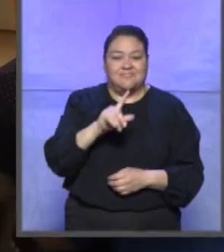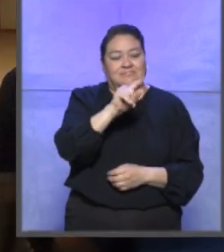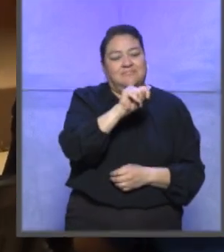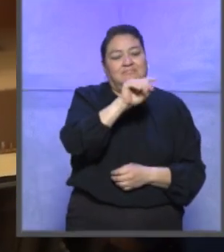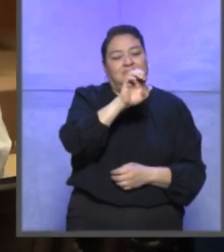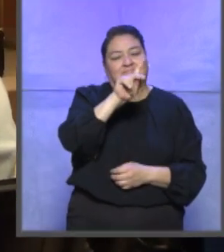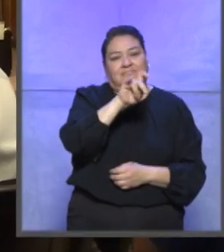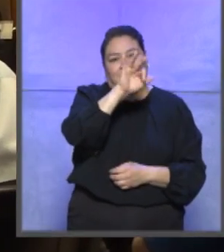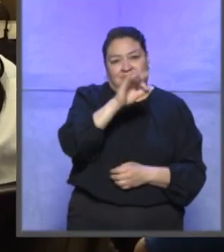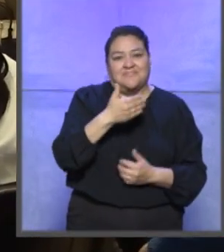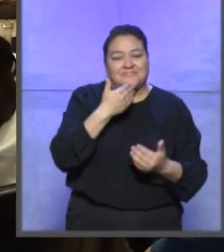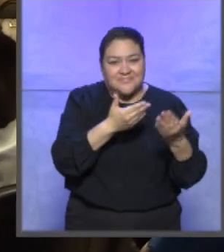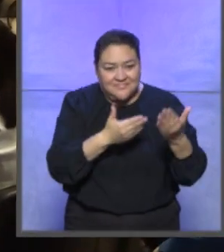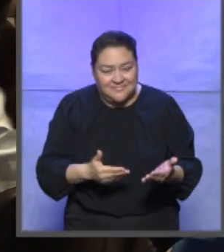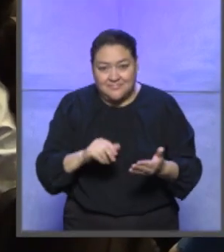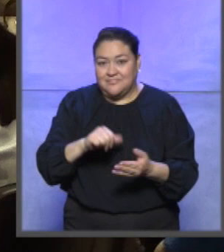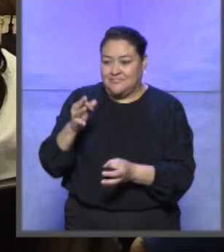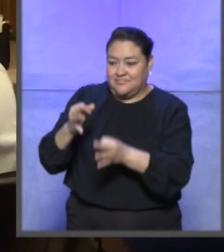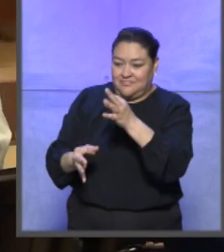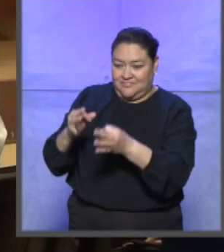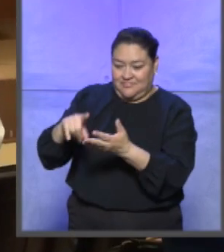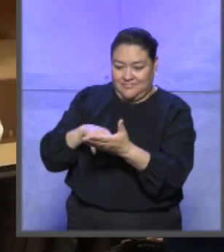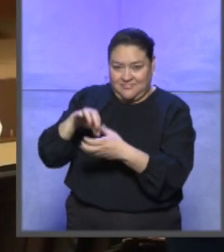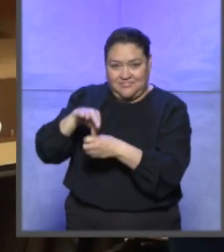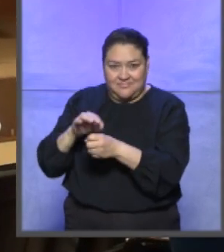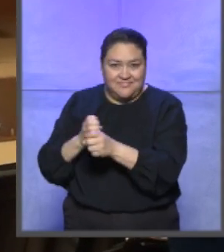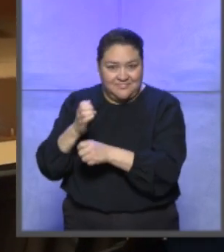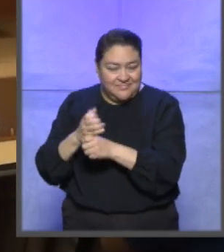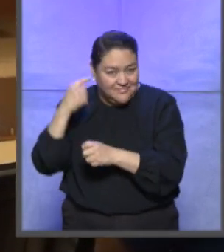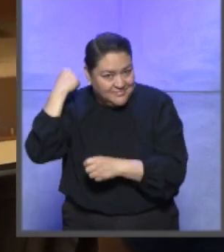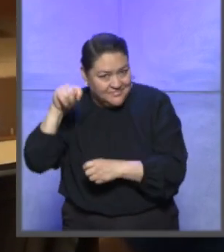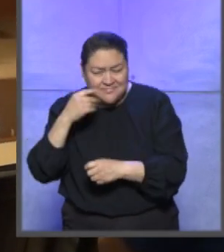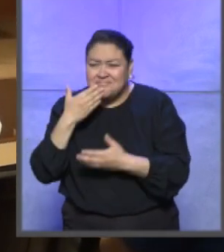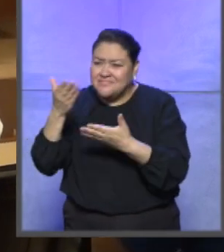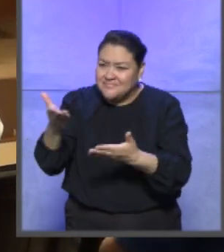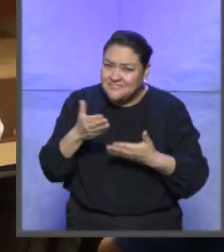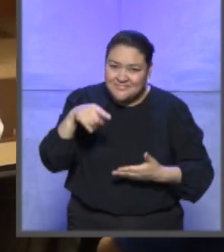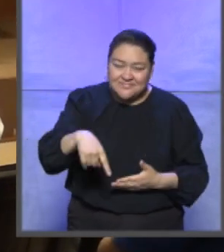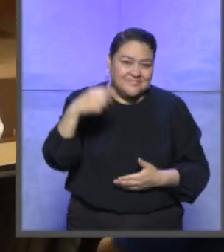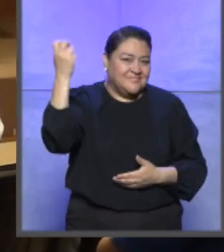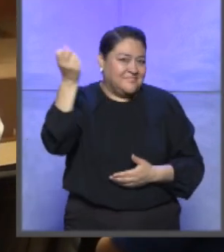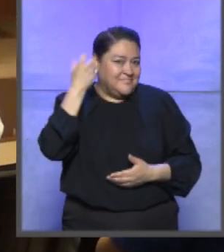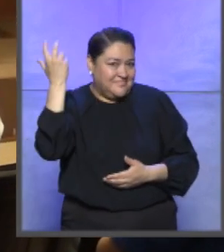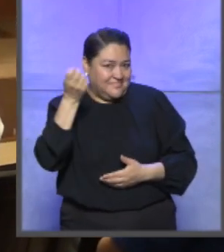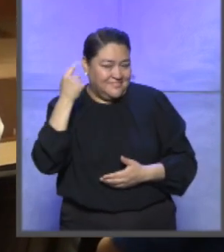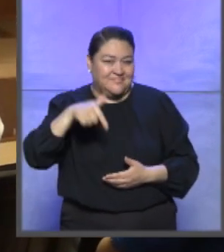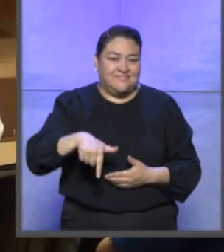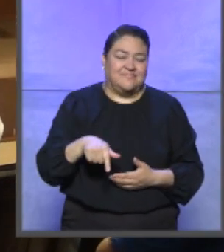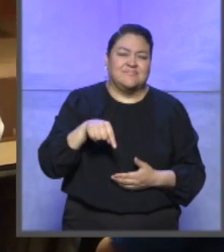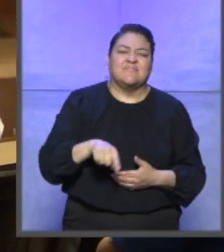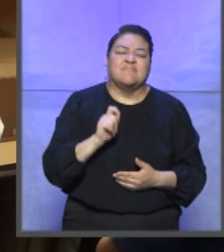Poder Judicial de la Federación y del Tribunal Electoral del Estado de Tabasco, para el evento en